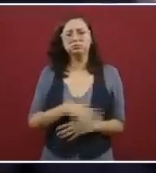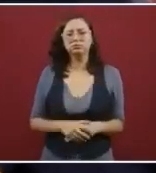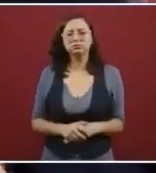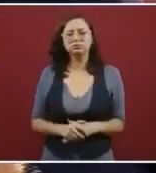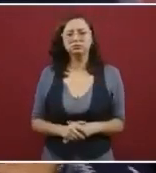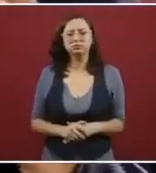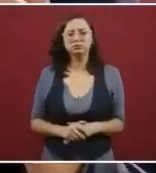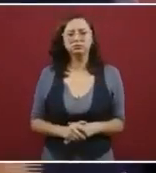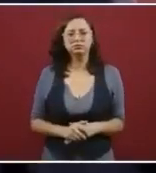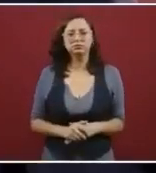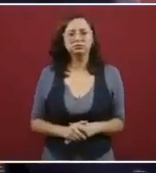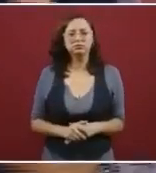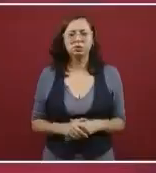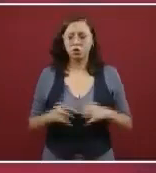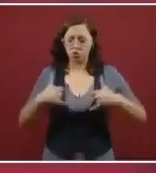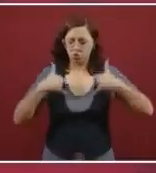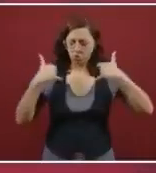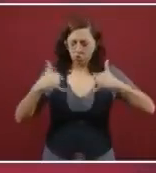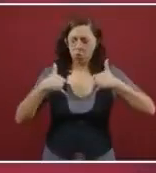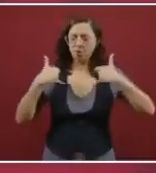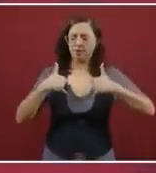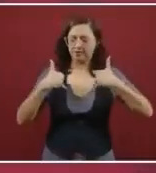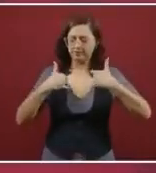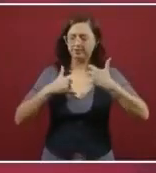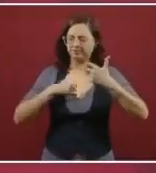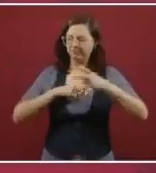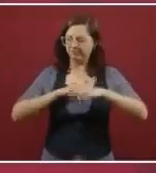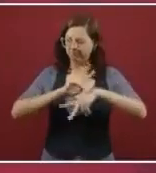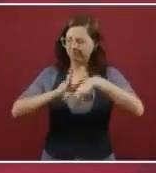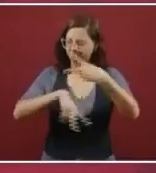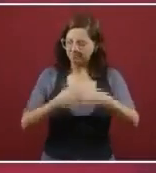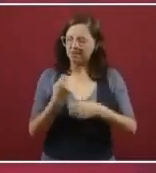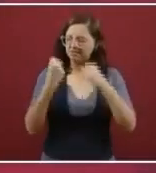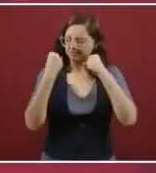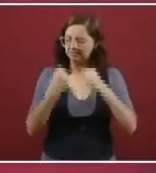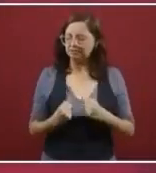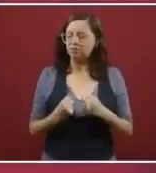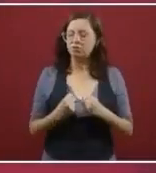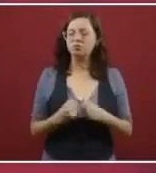y desde luego que los jóvenes van a